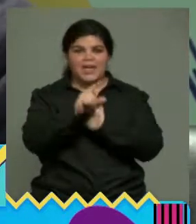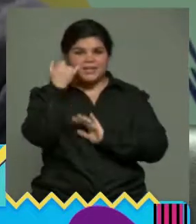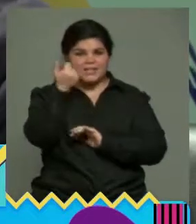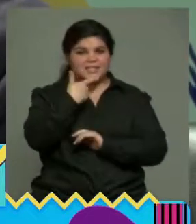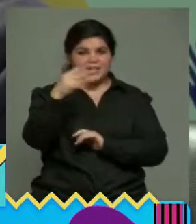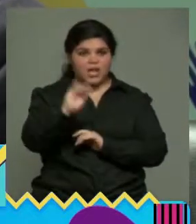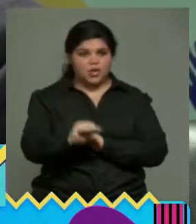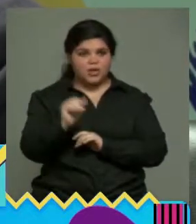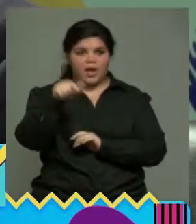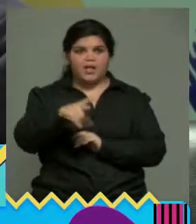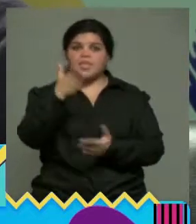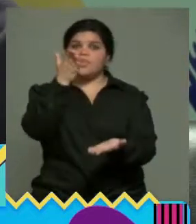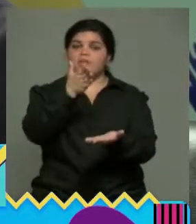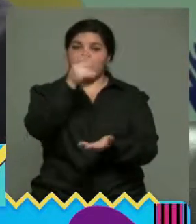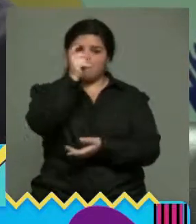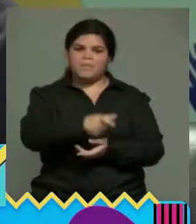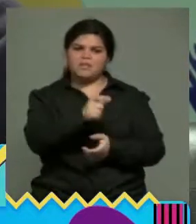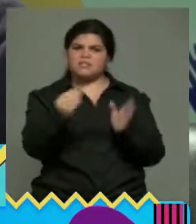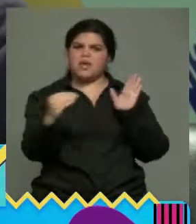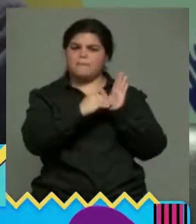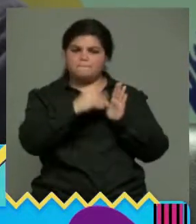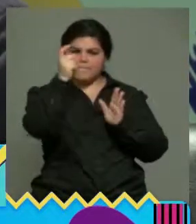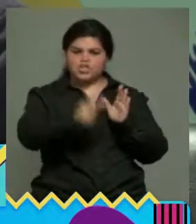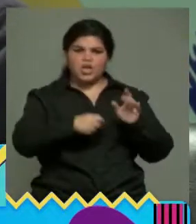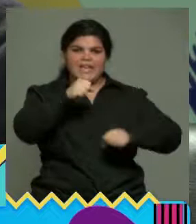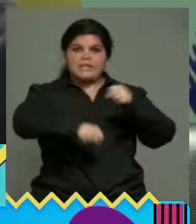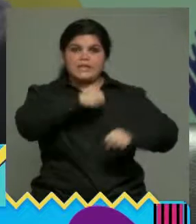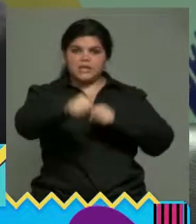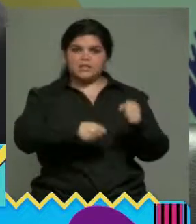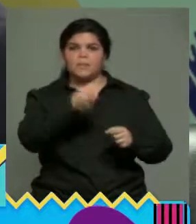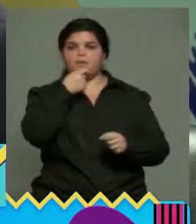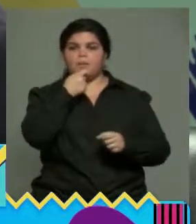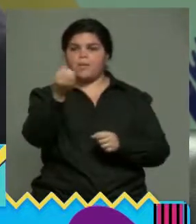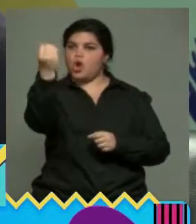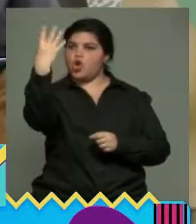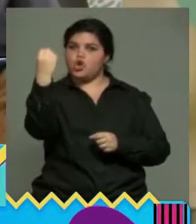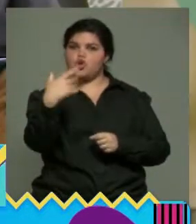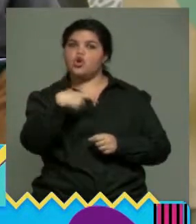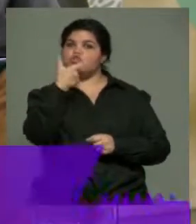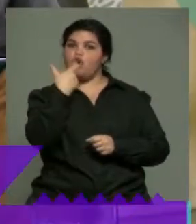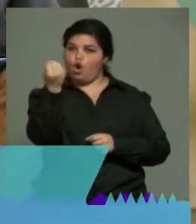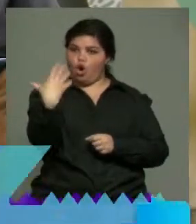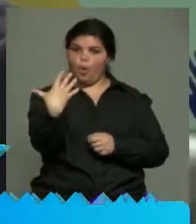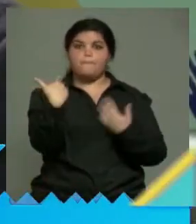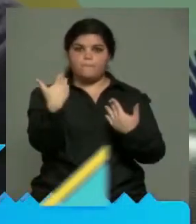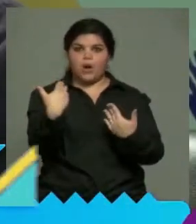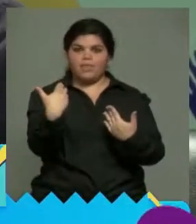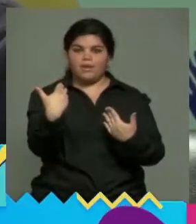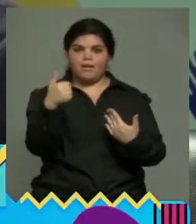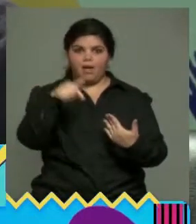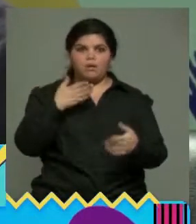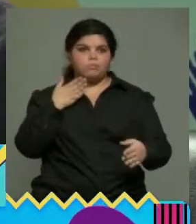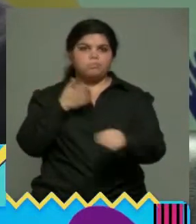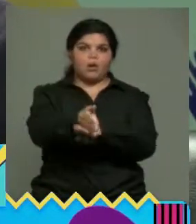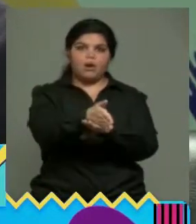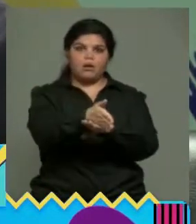de obligaciones. Cosa que hoy, un ciclista hoy puede pasar un semáforo en rojo y no está contemplado en la ley. Hoy es imputable. Si